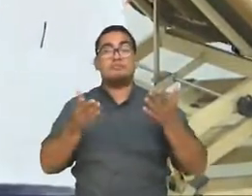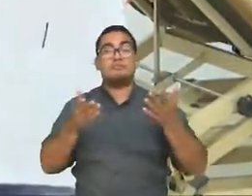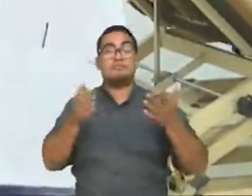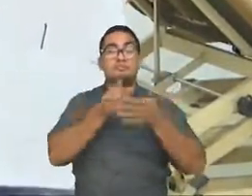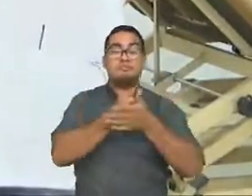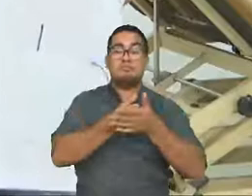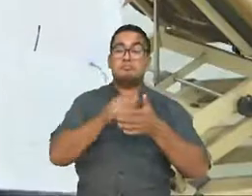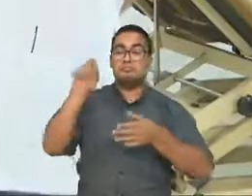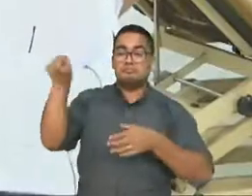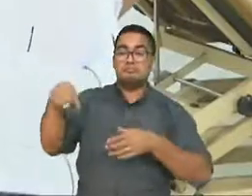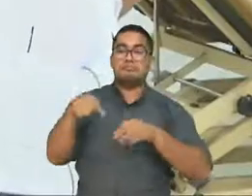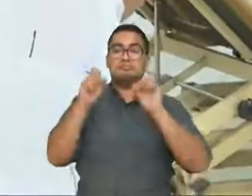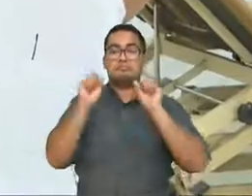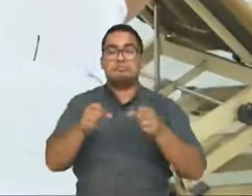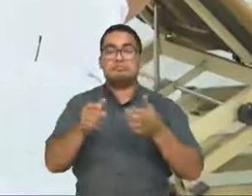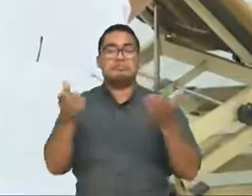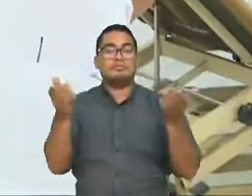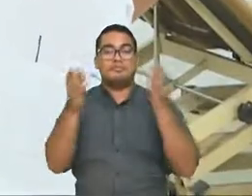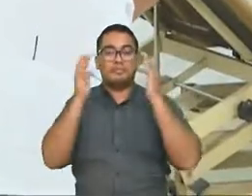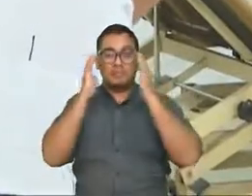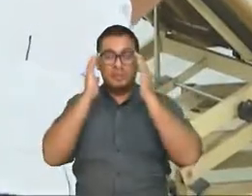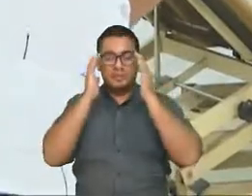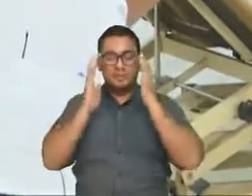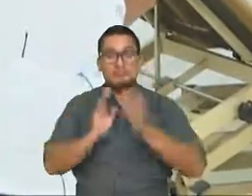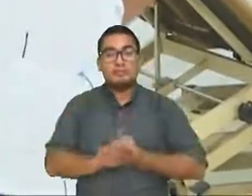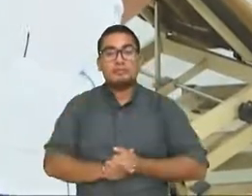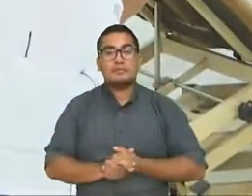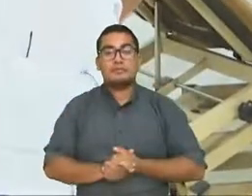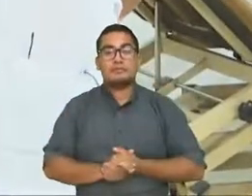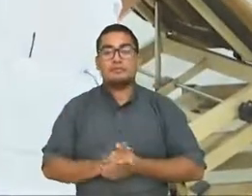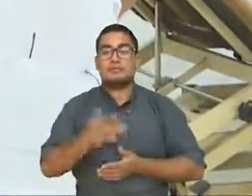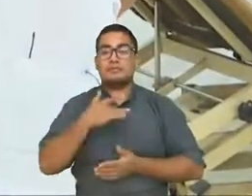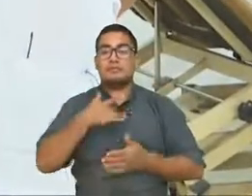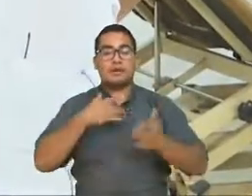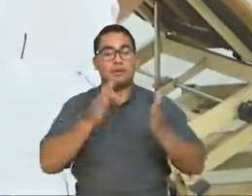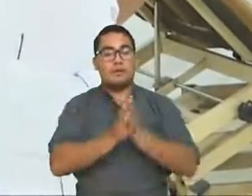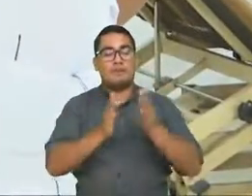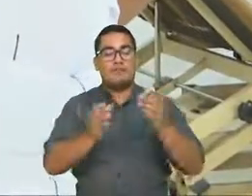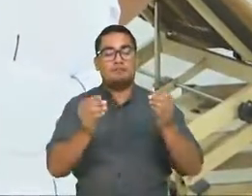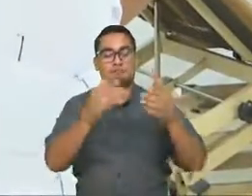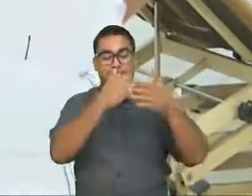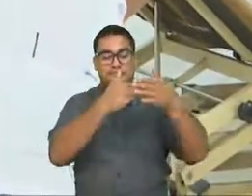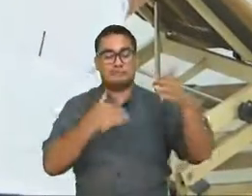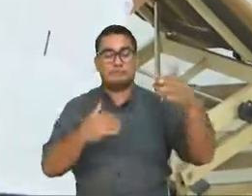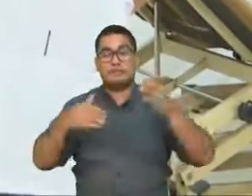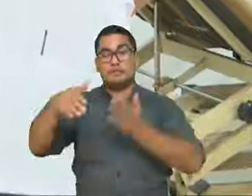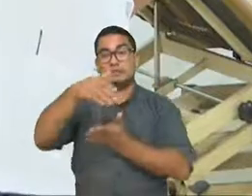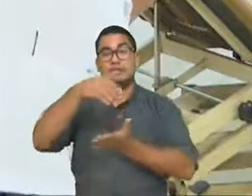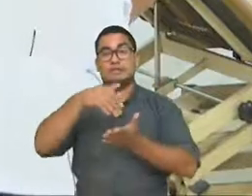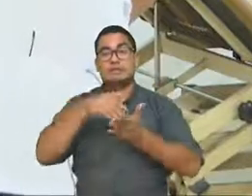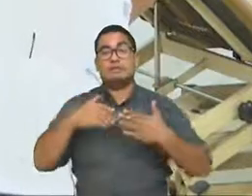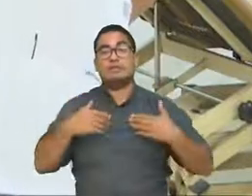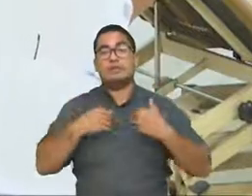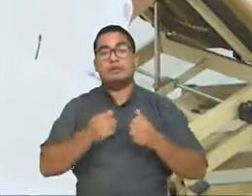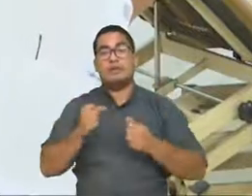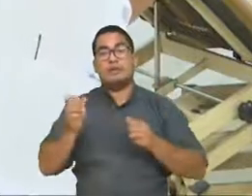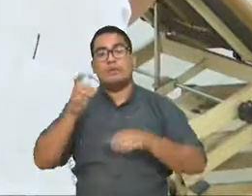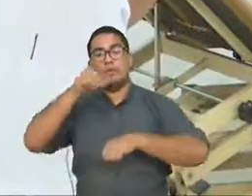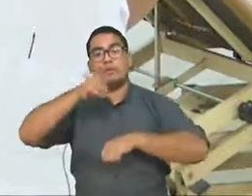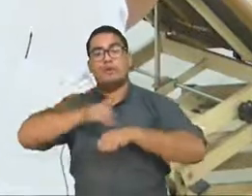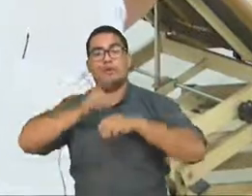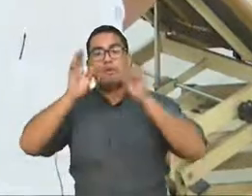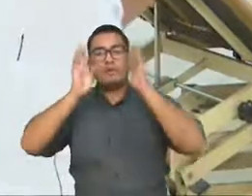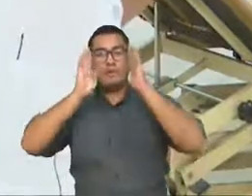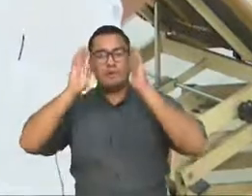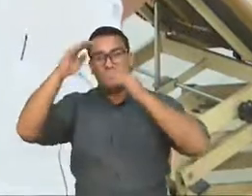aquí? Sí. ¿Cómo es la admisión? Solamente es traer su epicrisis donde fue visto por un centro de salud, un médico privado podría ser,